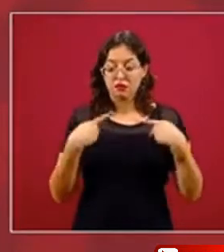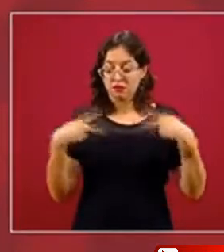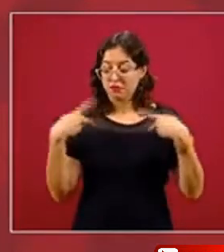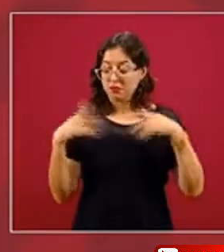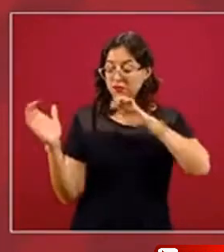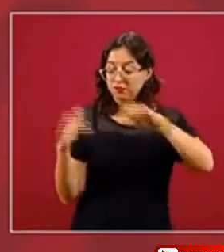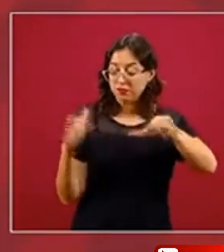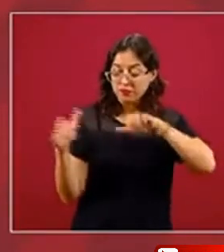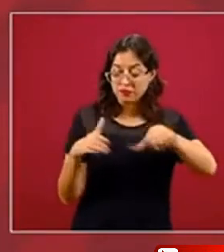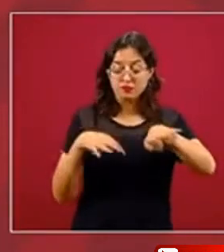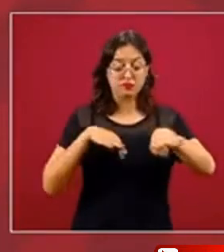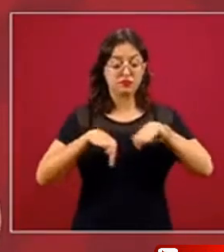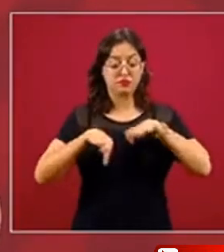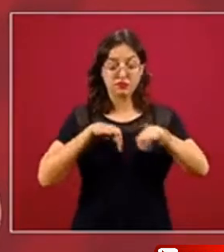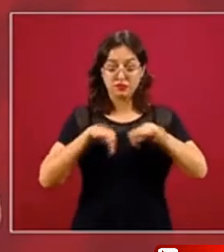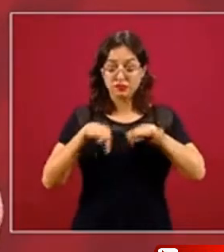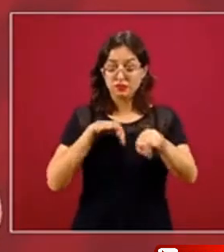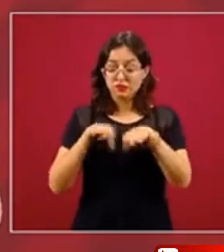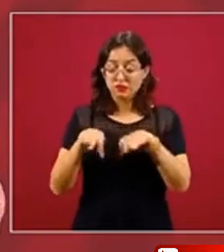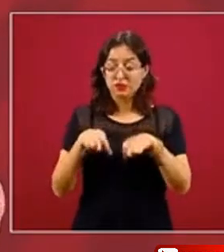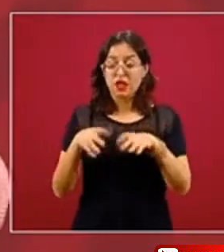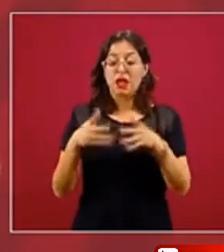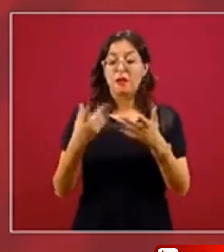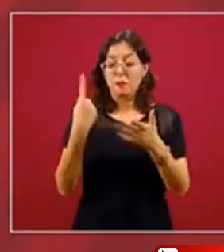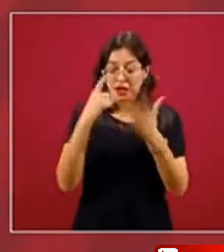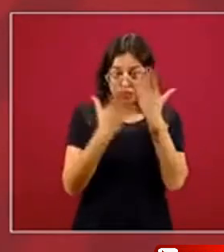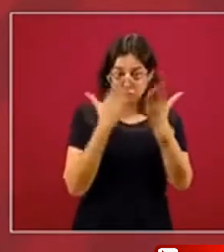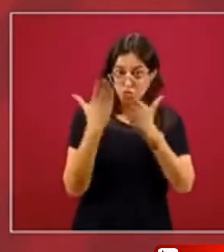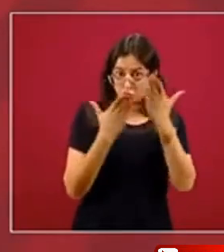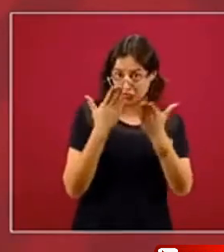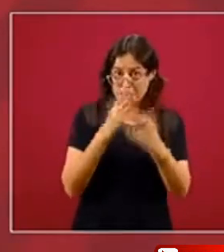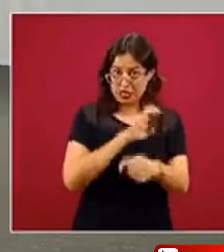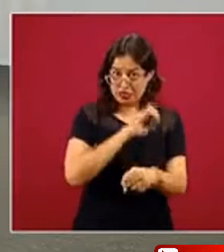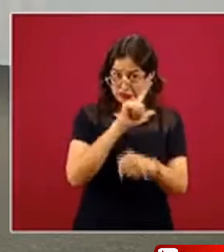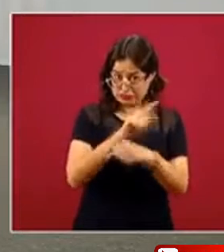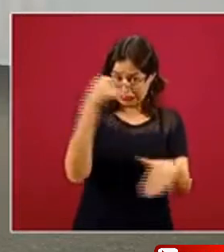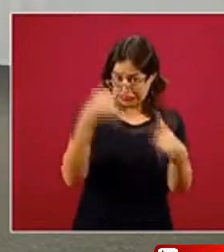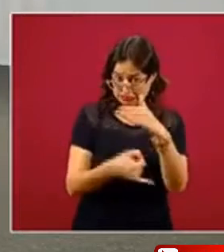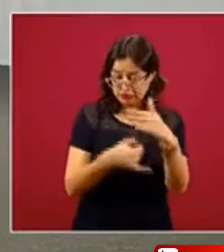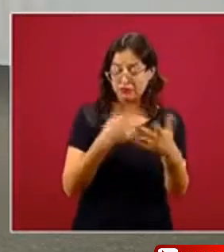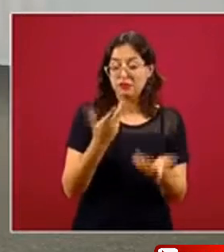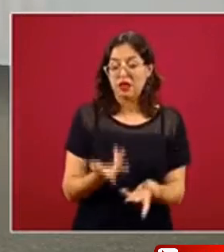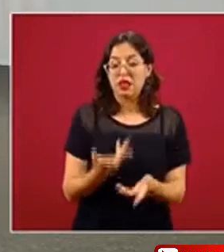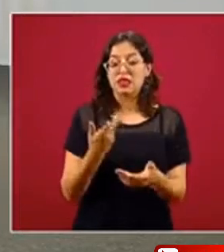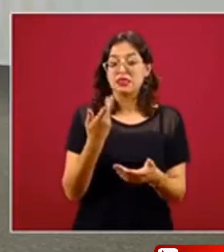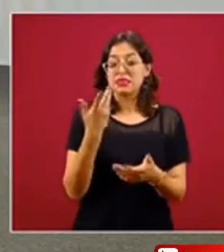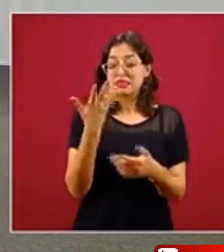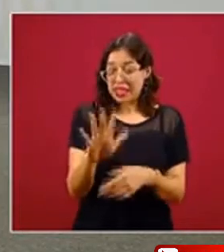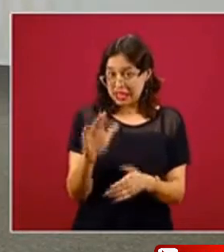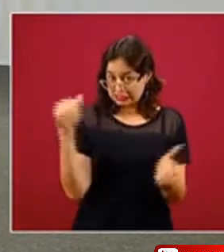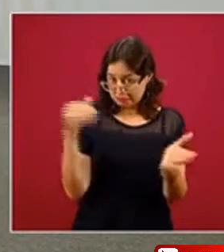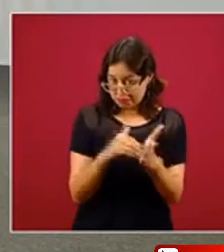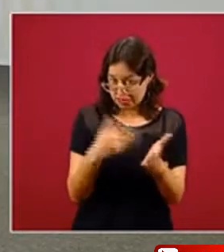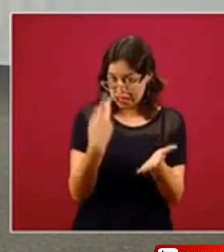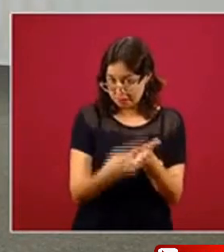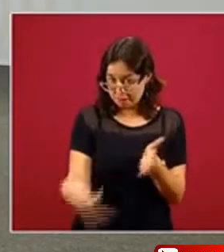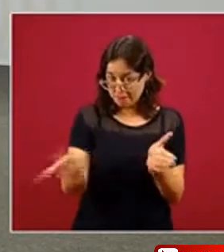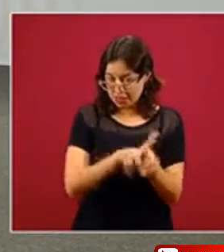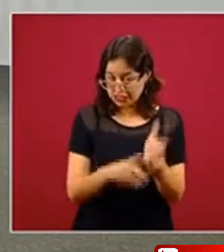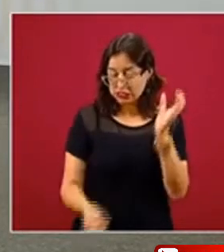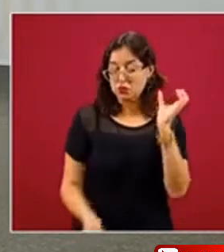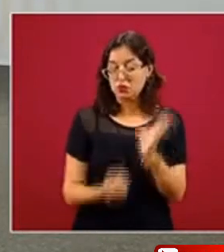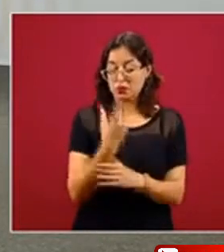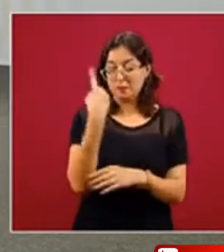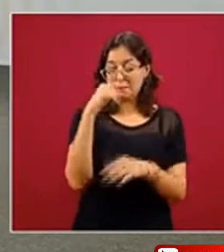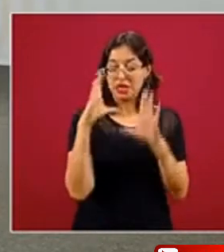plan, en donde vamos a tener 10,000 más plazas, 10,000 plazas adicionales para